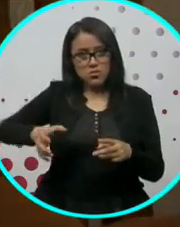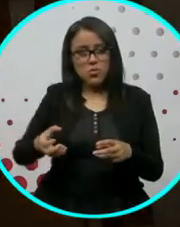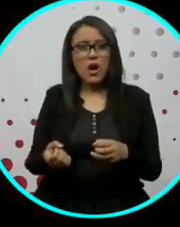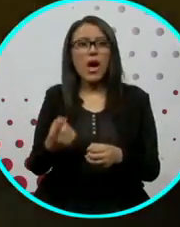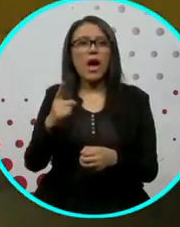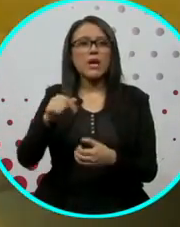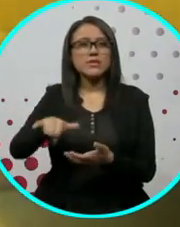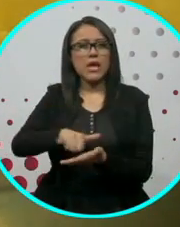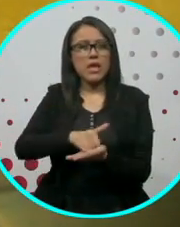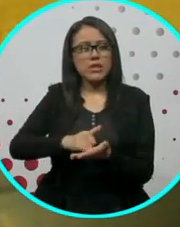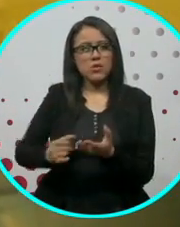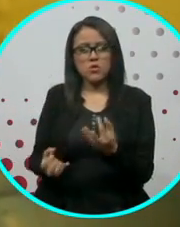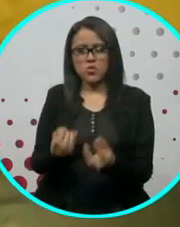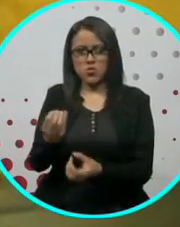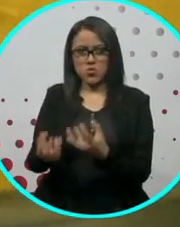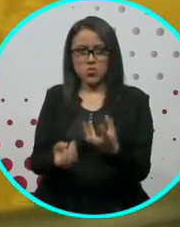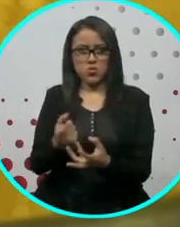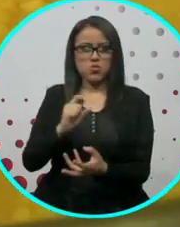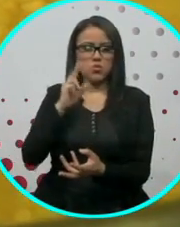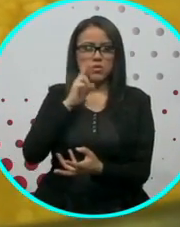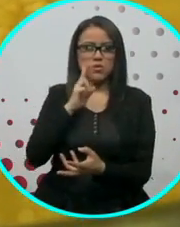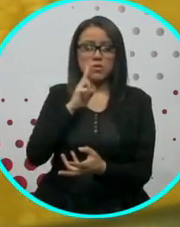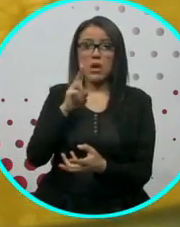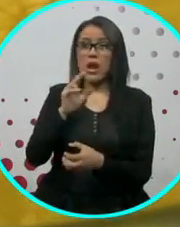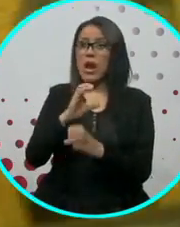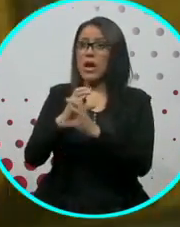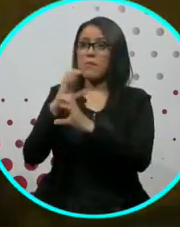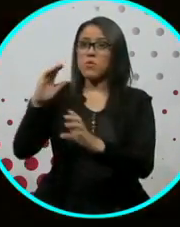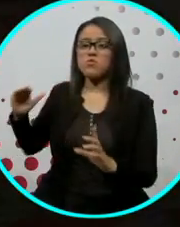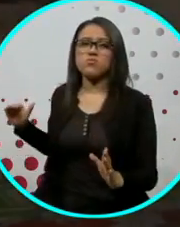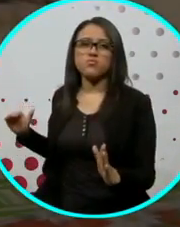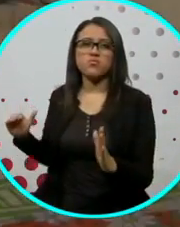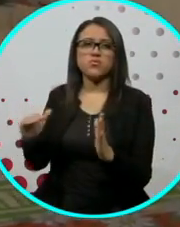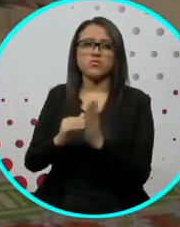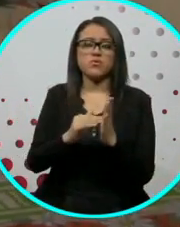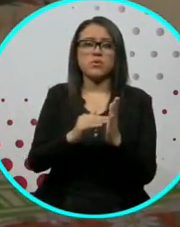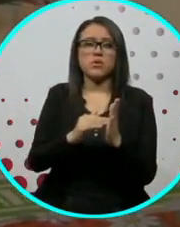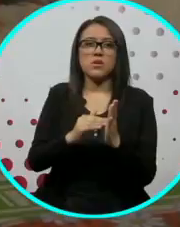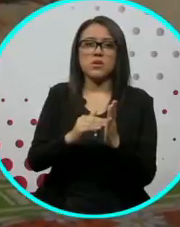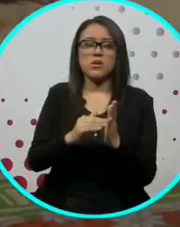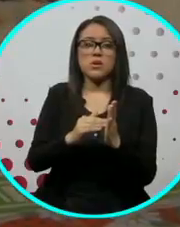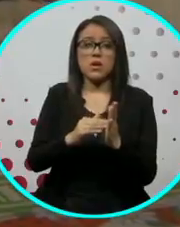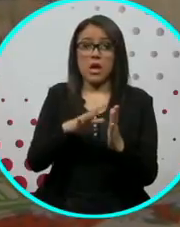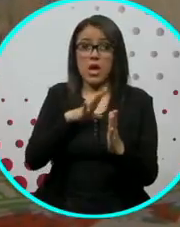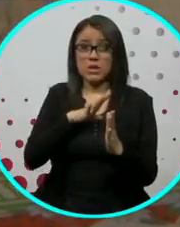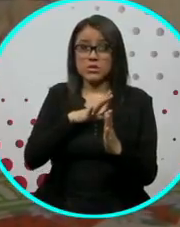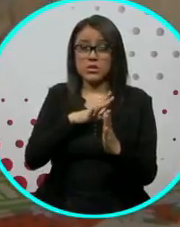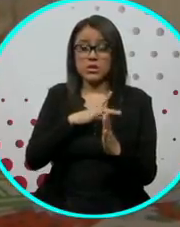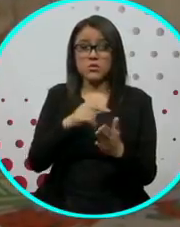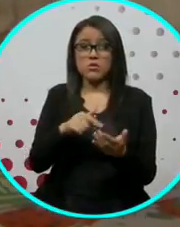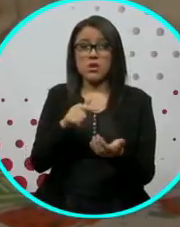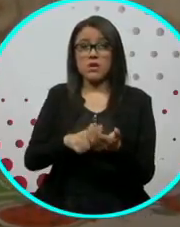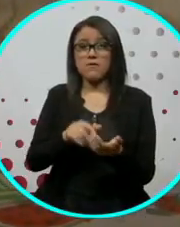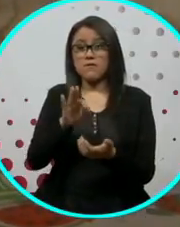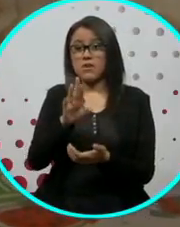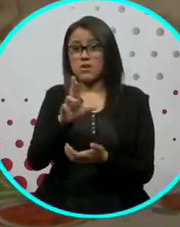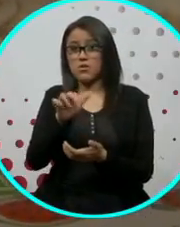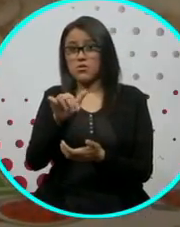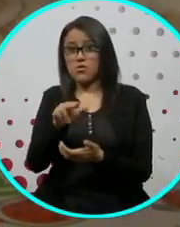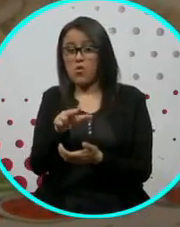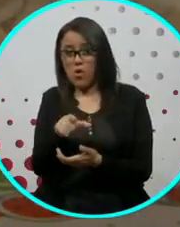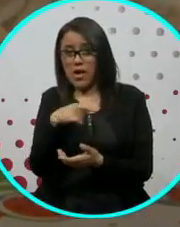el aceite. Cuando volteó, la combi ya se estrelló. Mi hija estaba atrás comiendo. Atrás de esa freidora, me volteé y mi hija ya estaba